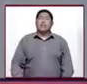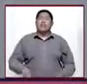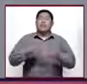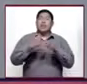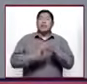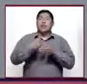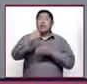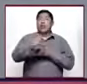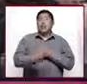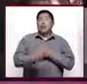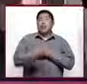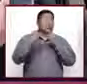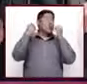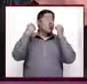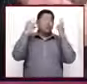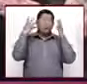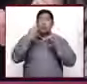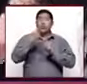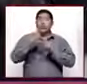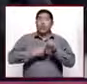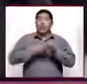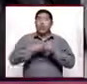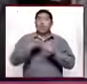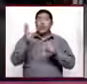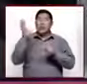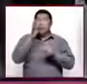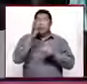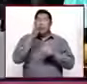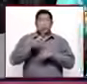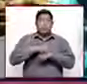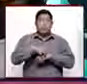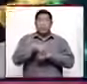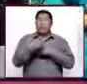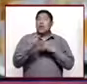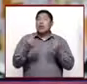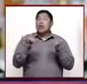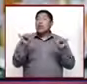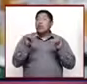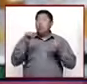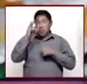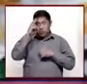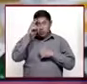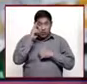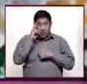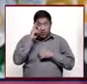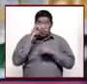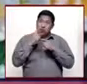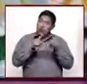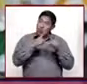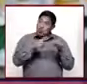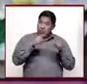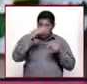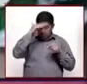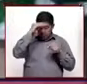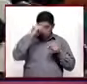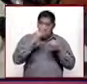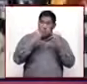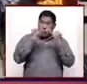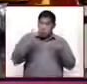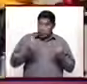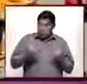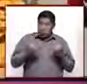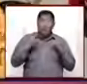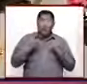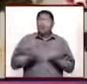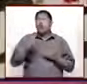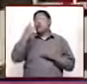Agosto, un mes considerado como el mes de la Pachamama, pero así también hay santos representativos en esta fecha. Hoy conoceremos las entradas